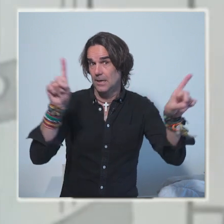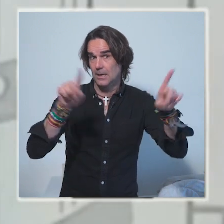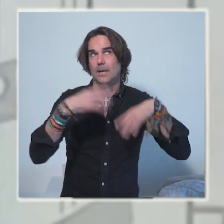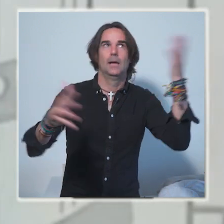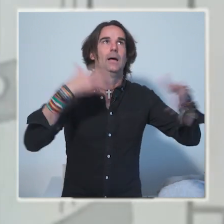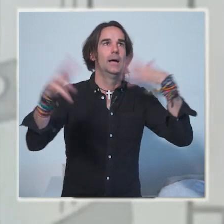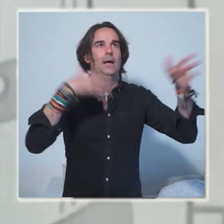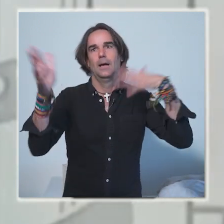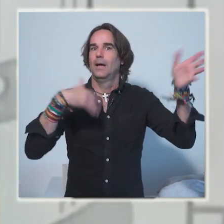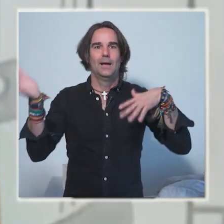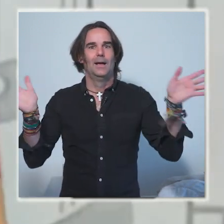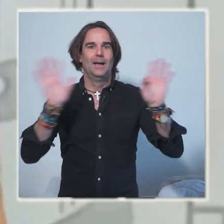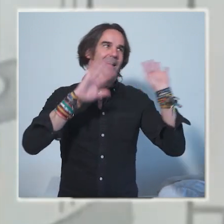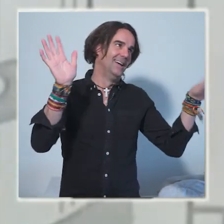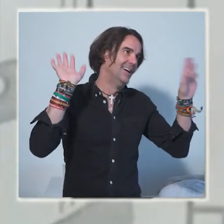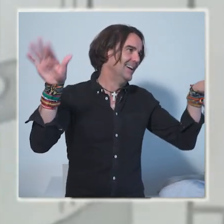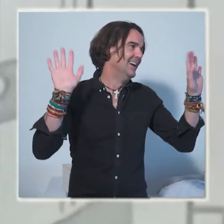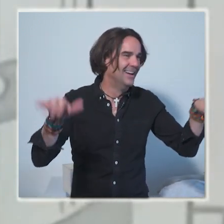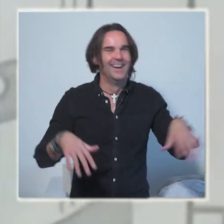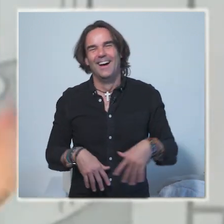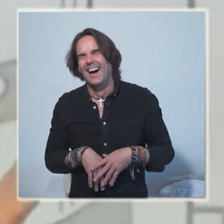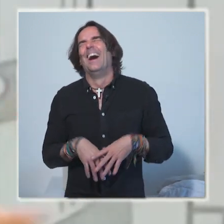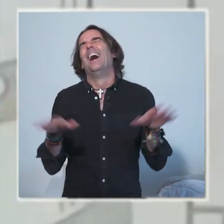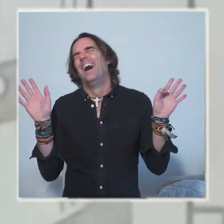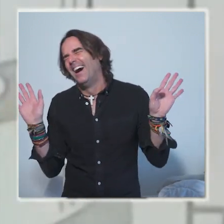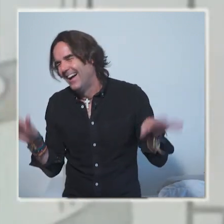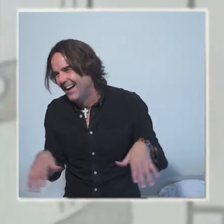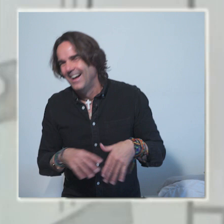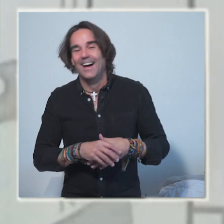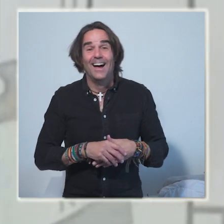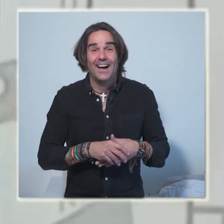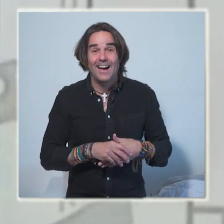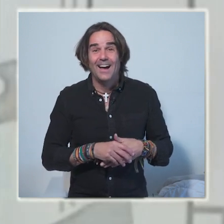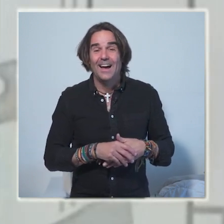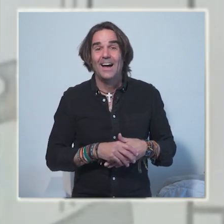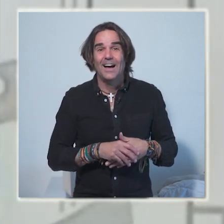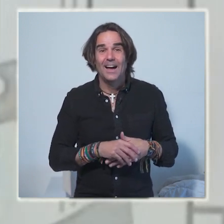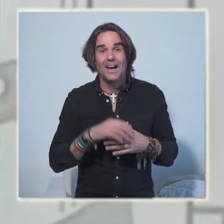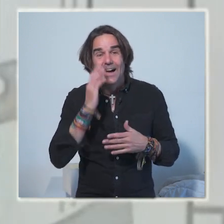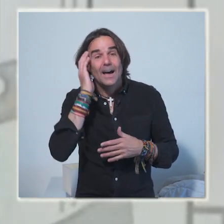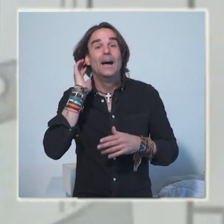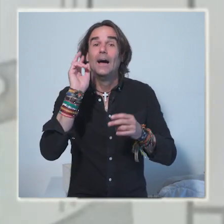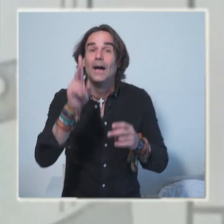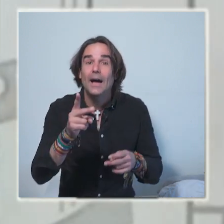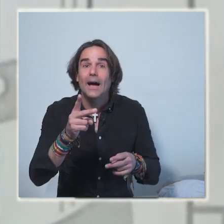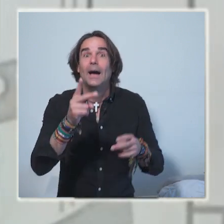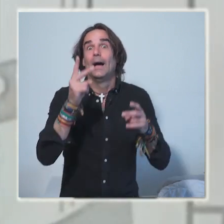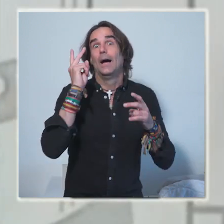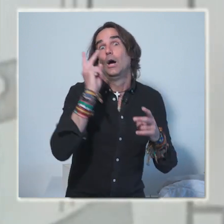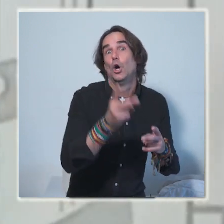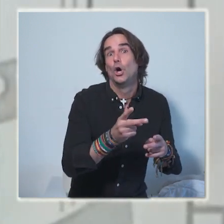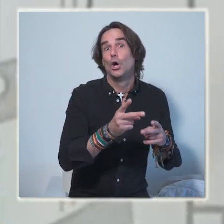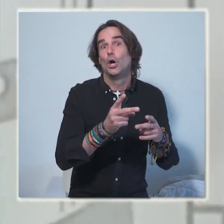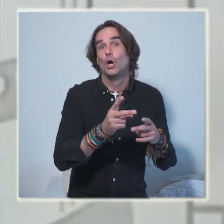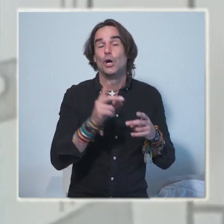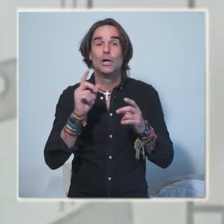paro. A ver si soy capaz, porque muchos periodistas lo preguntan, a ver si entre los dos somos capaces. Y luego hay dos datos en el ERTE, lo vuelvo a explicar.